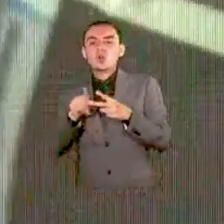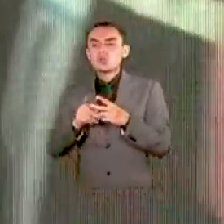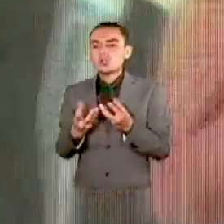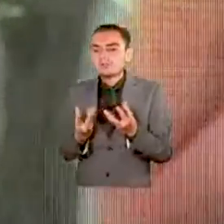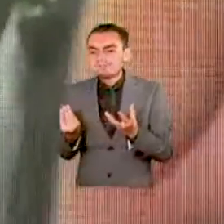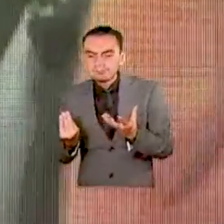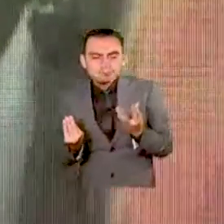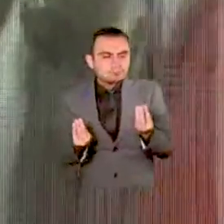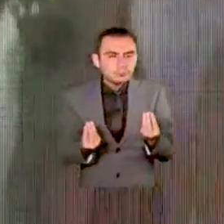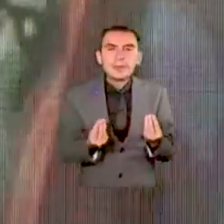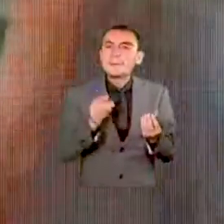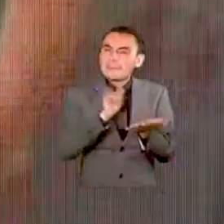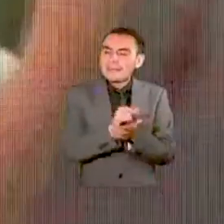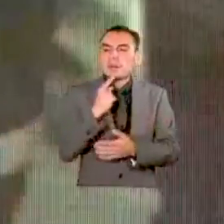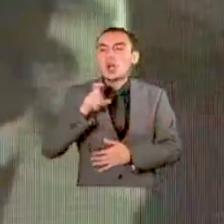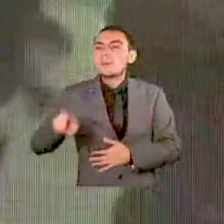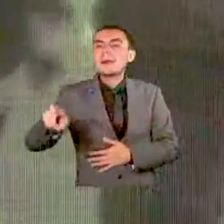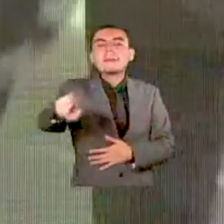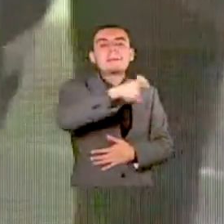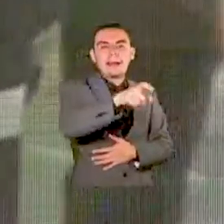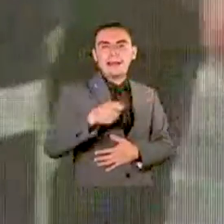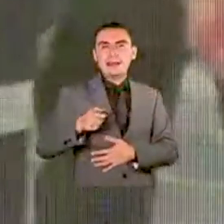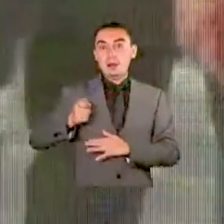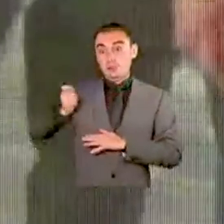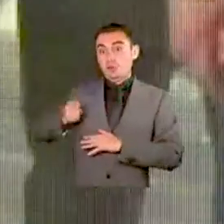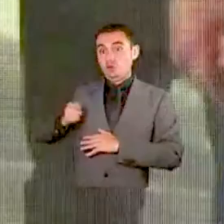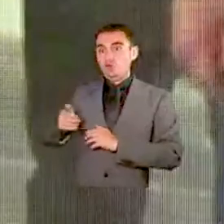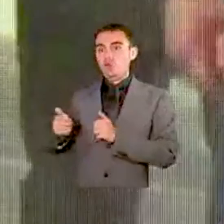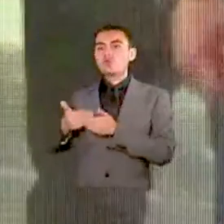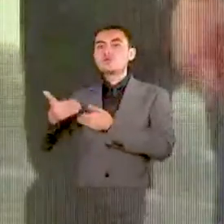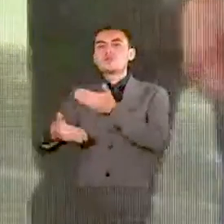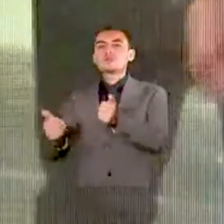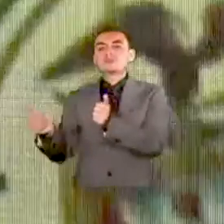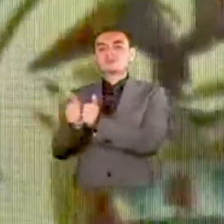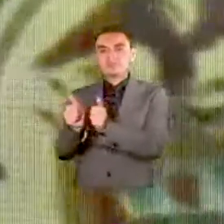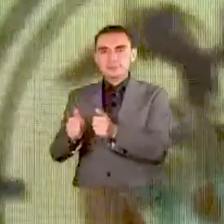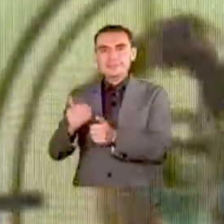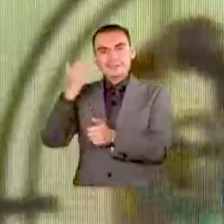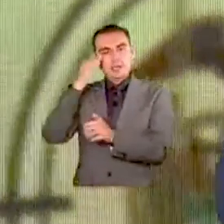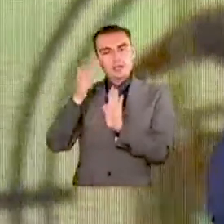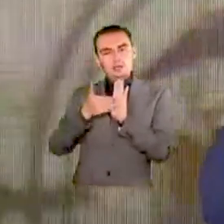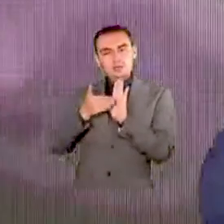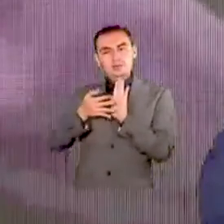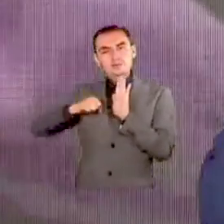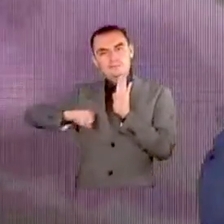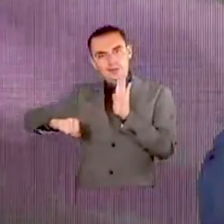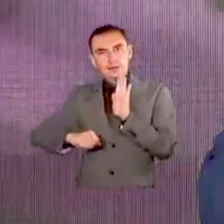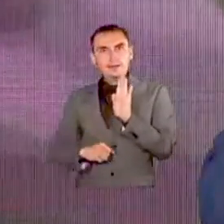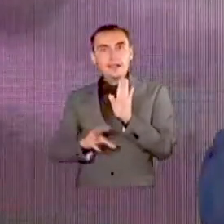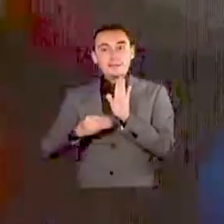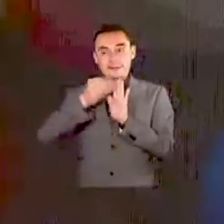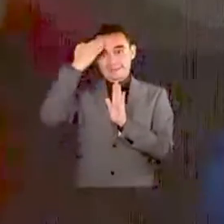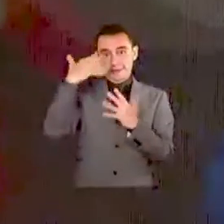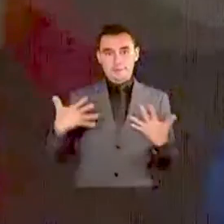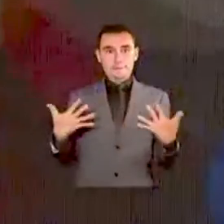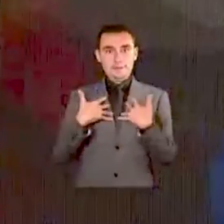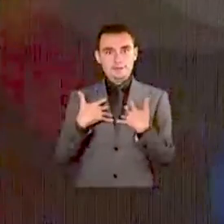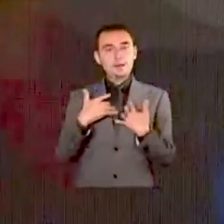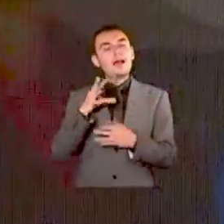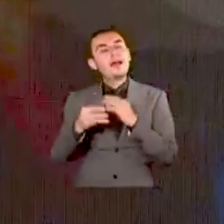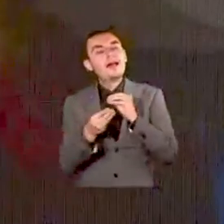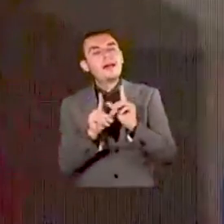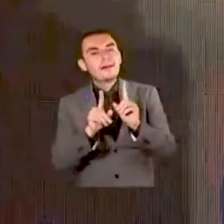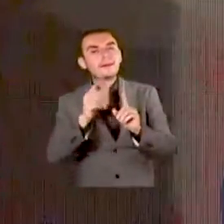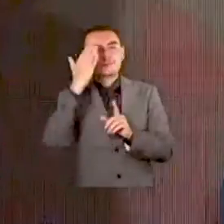acompañar justamente estos procesos penales en aras de garantizar, por supuesto, el debido proceso, los derechos de las víctimas y también,